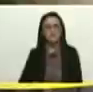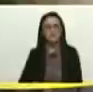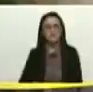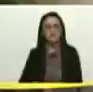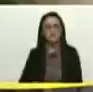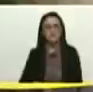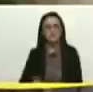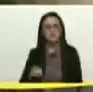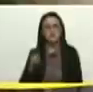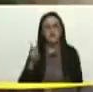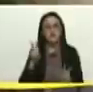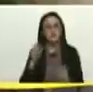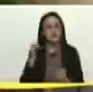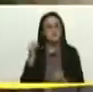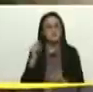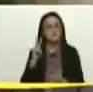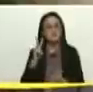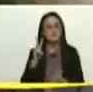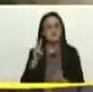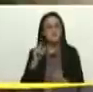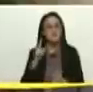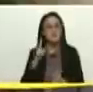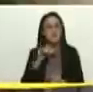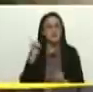es algo inédito.